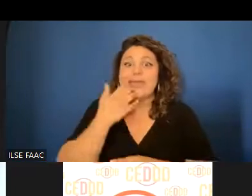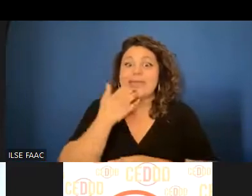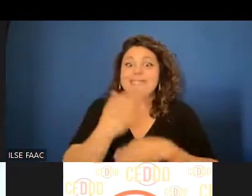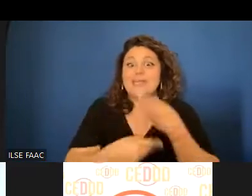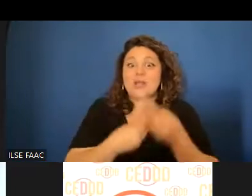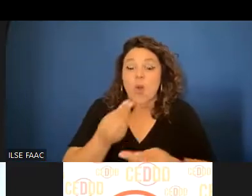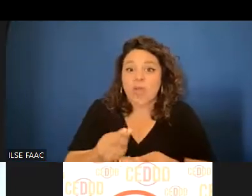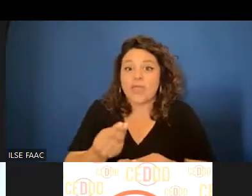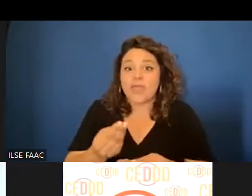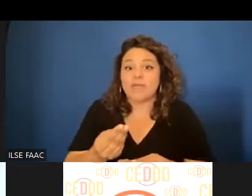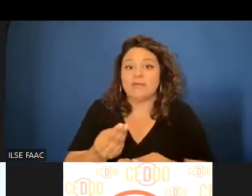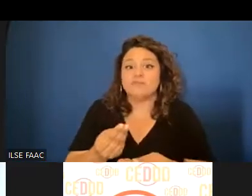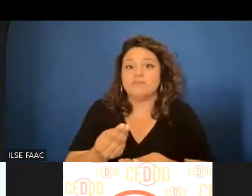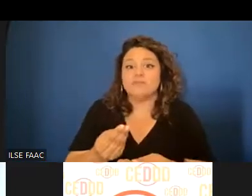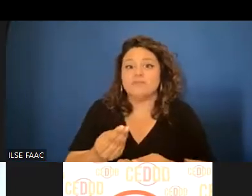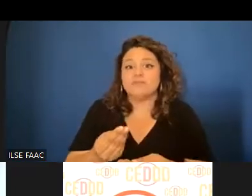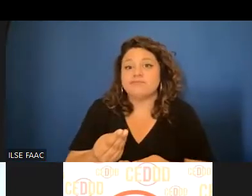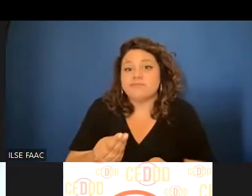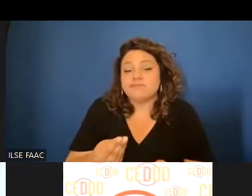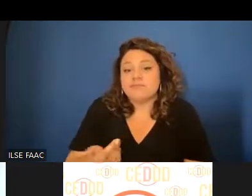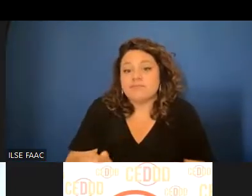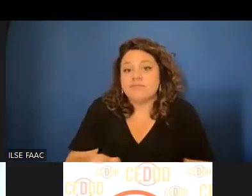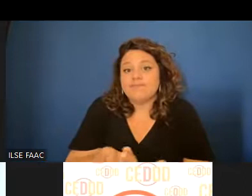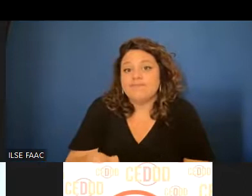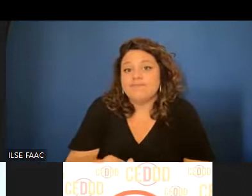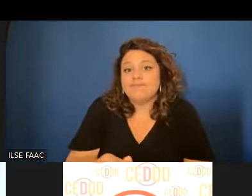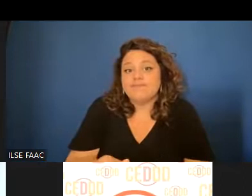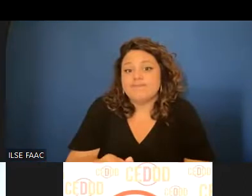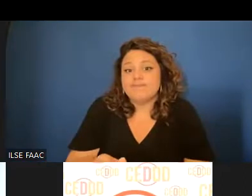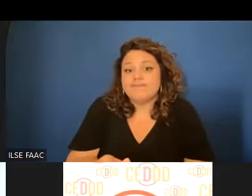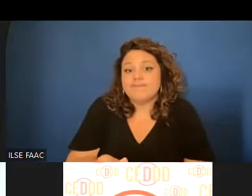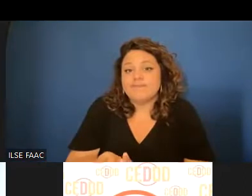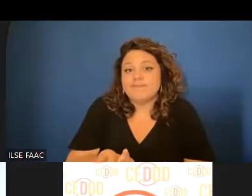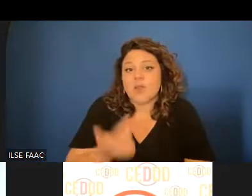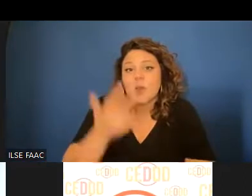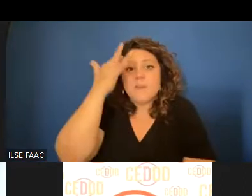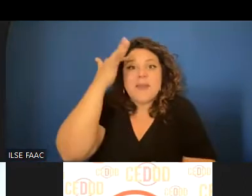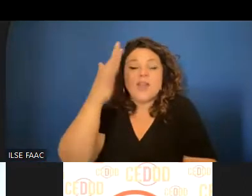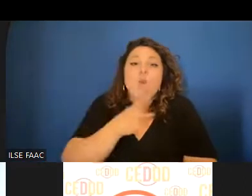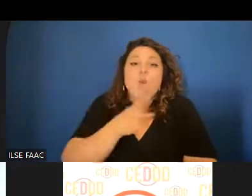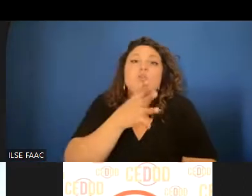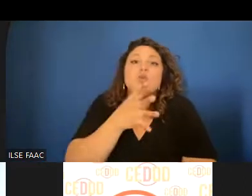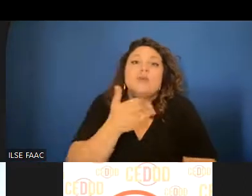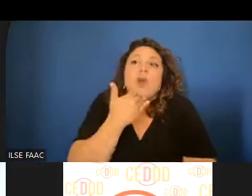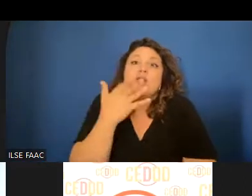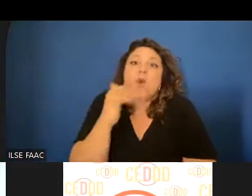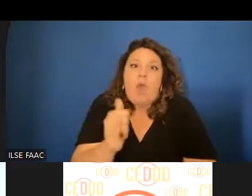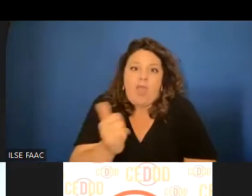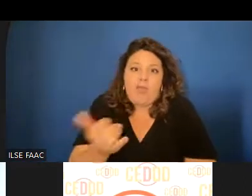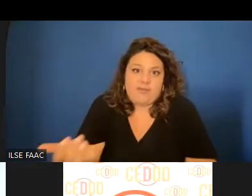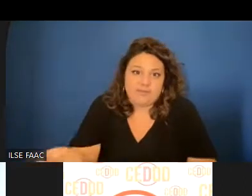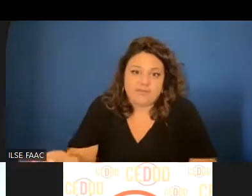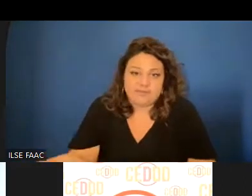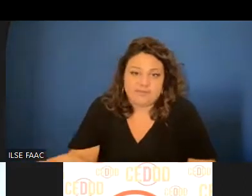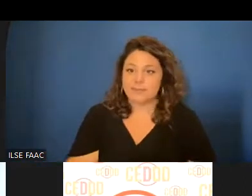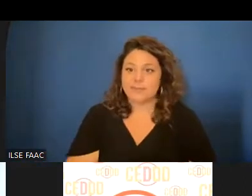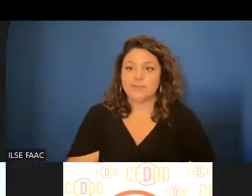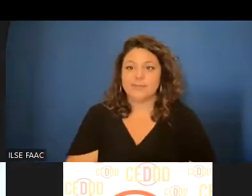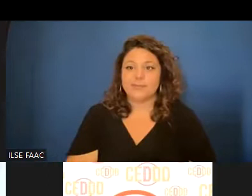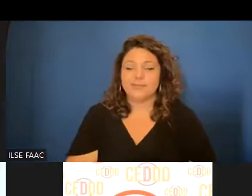el estado de salud o por las condiciones que tiene la persona con discapacidad, ¿vale? El